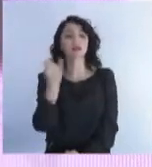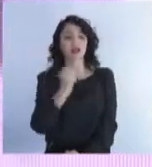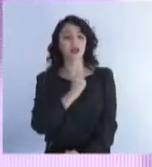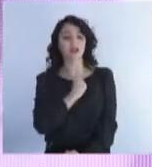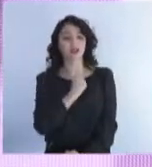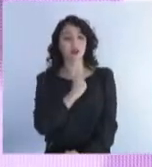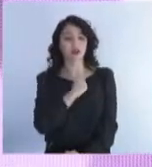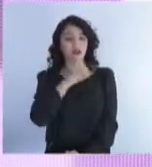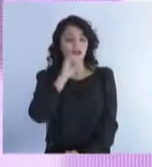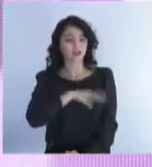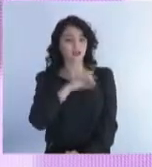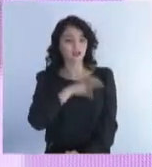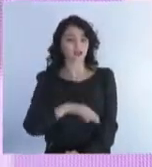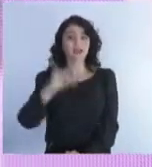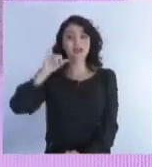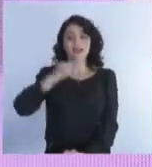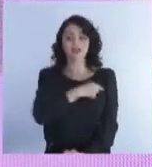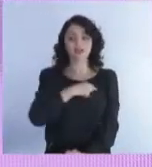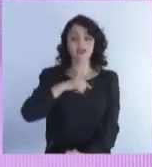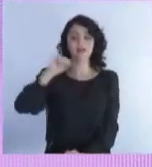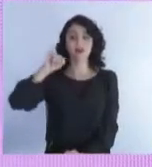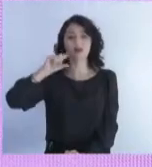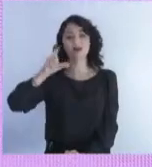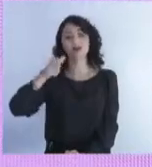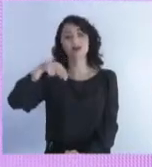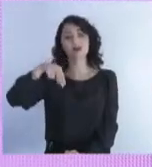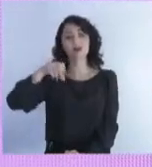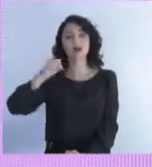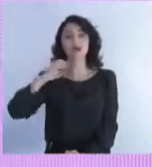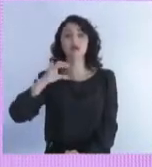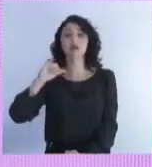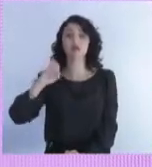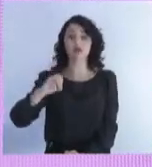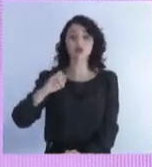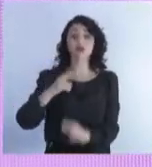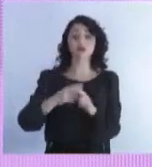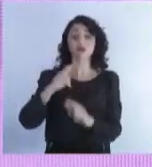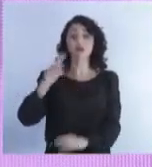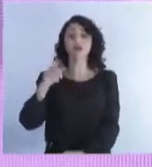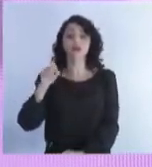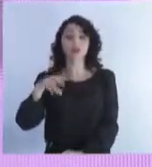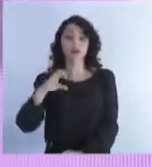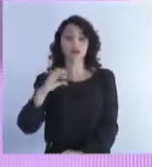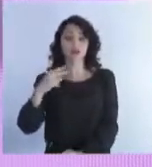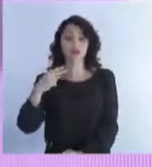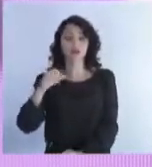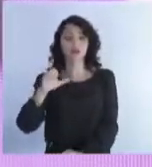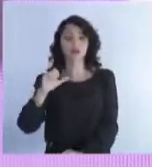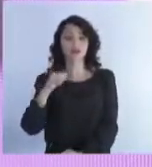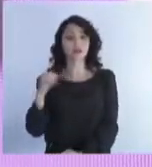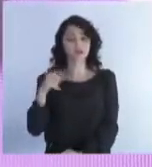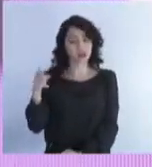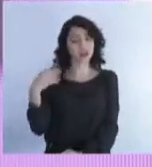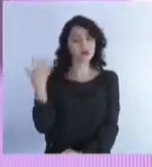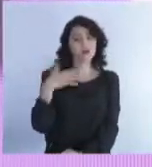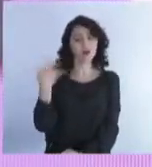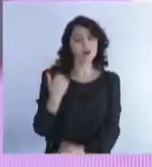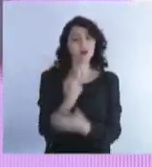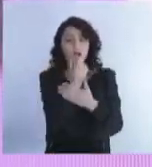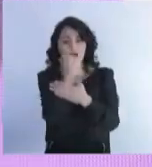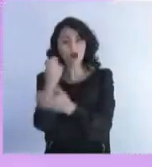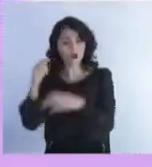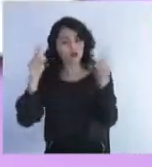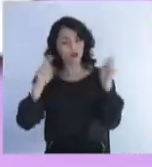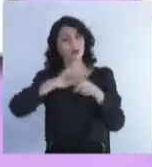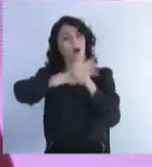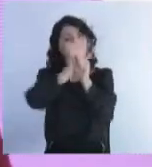señor Ignacio Sánchez, quien ha jugado un rol muy relevante y activo durante esta pandemia y nos va a saludar dando un contexto sobre